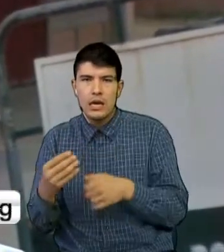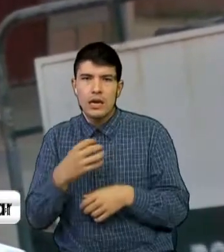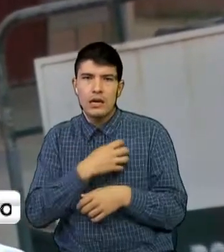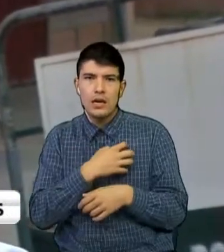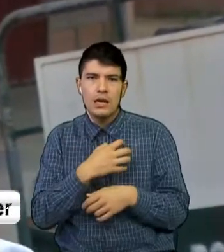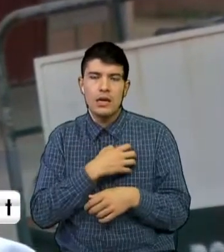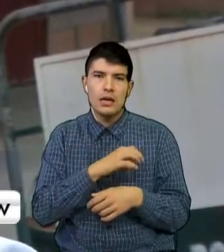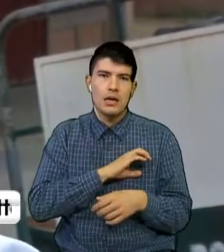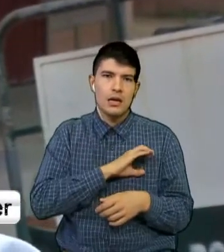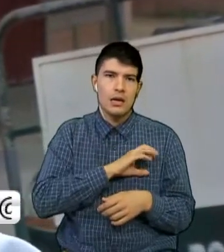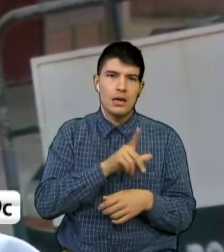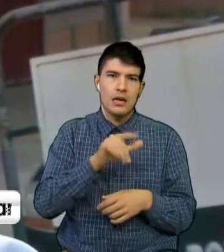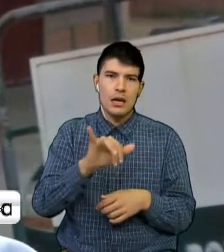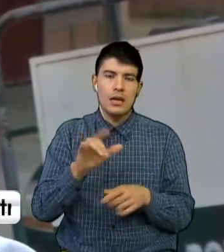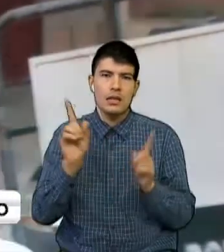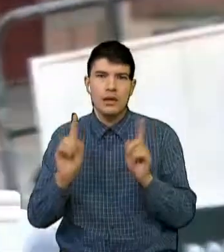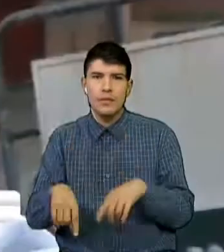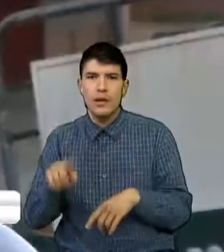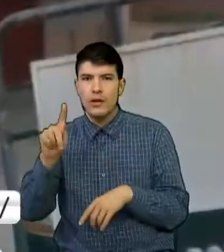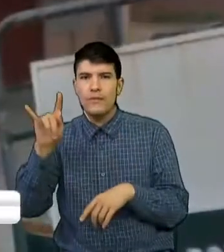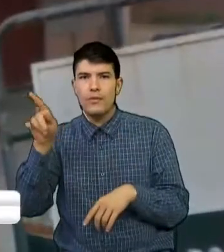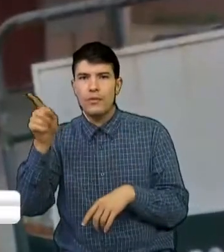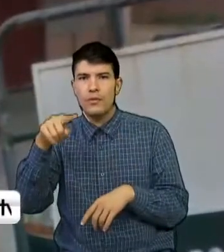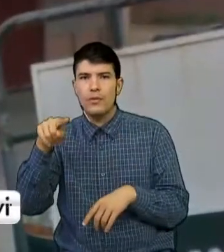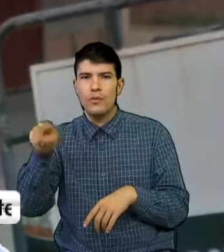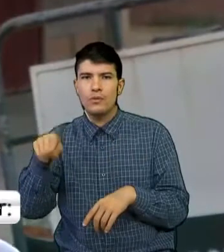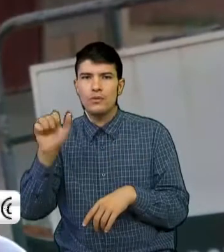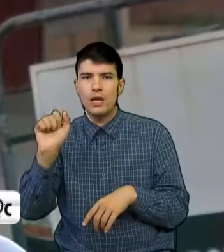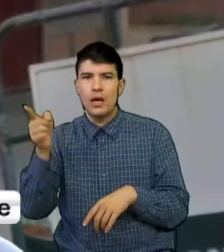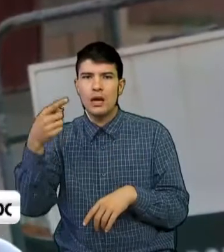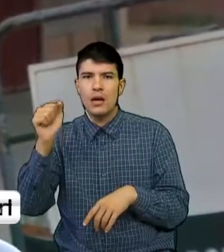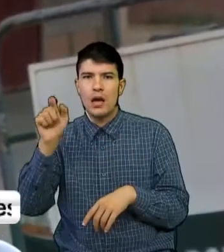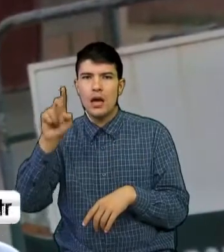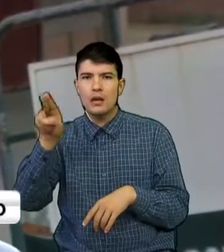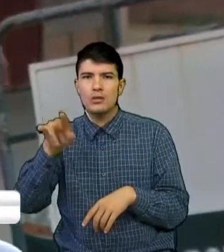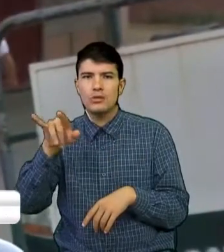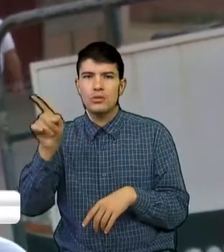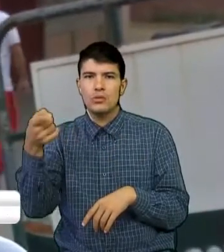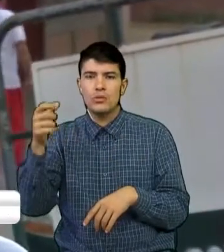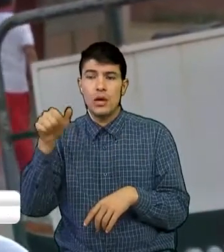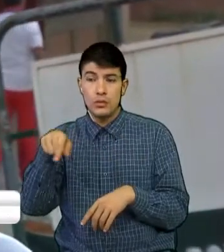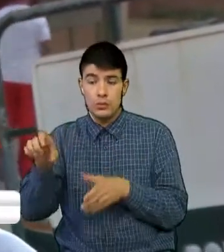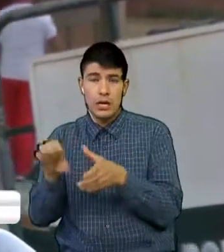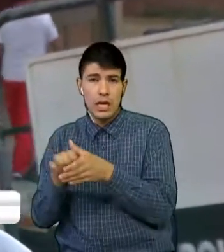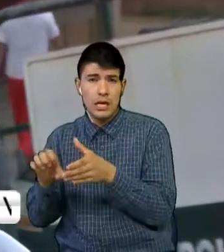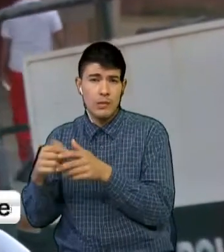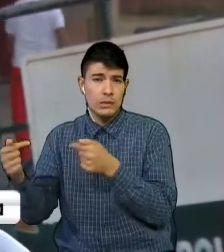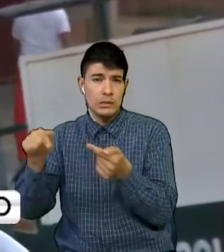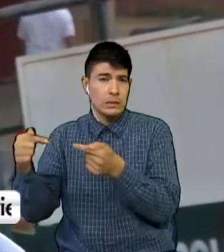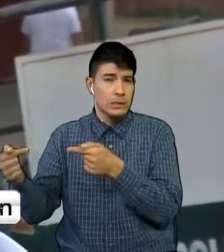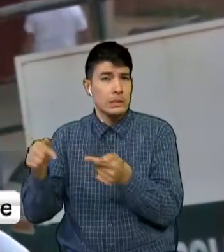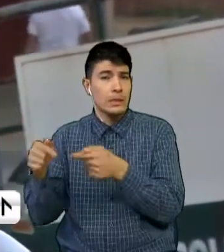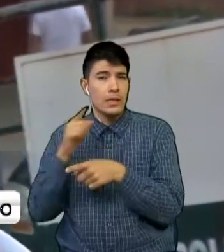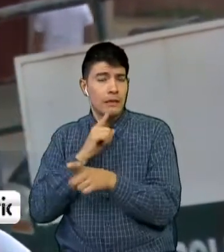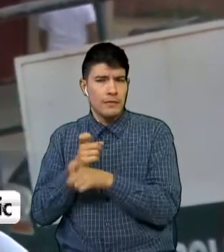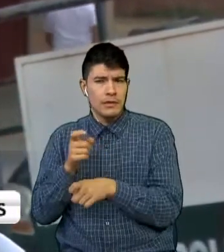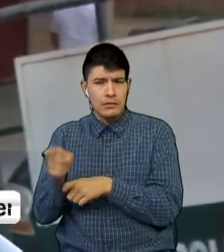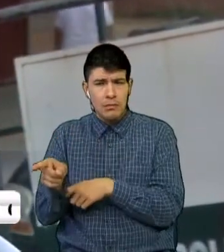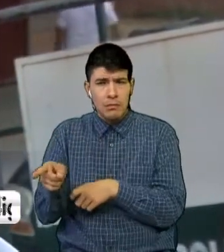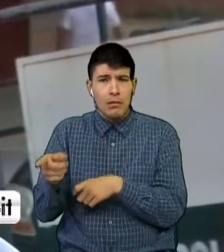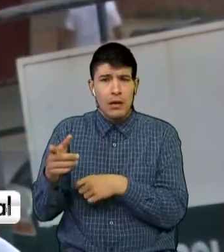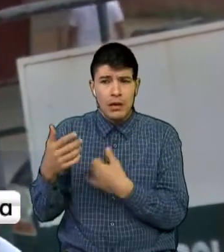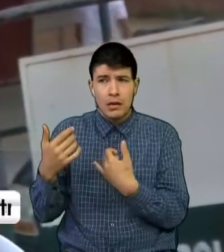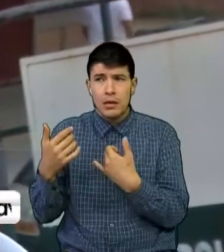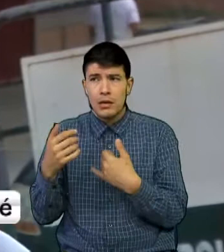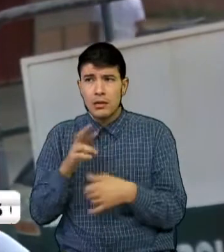a cali y para fusagasugá hay un equipo competitivo no propiamente que digamos que ya